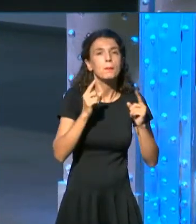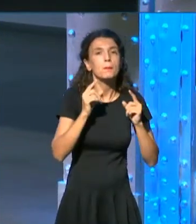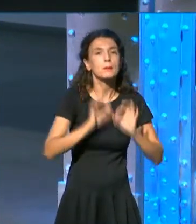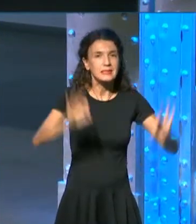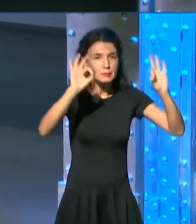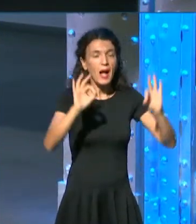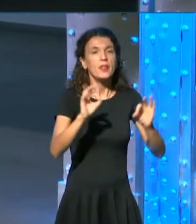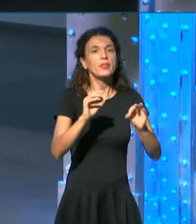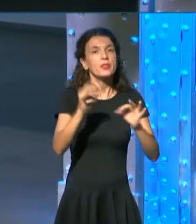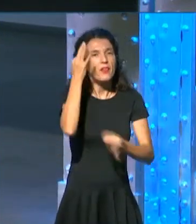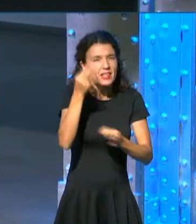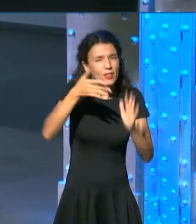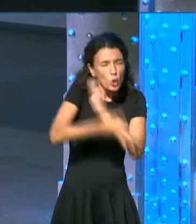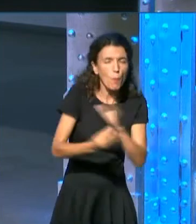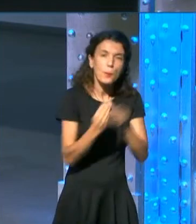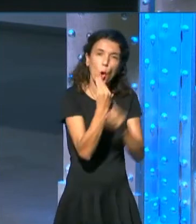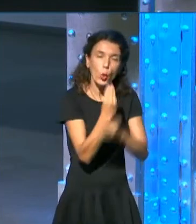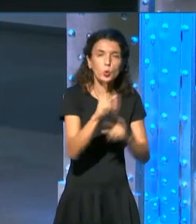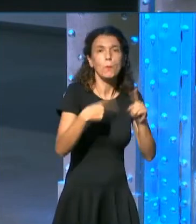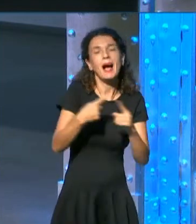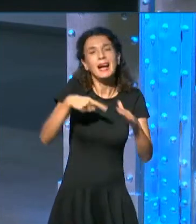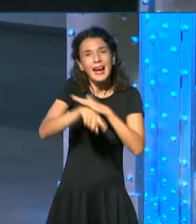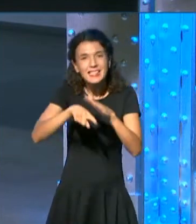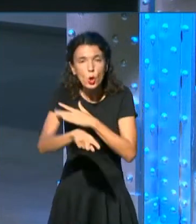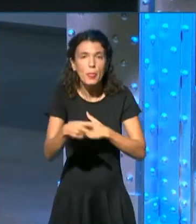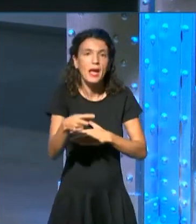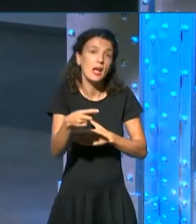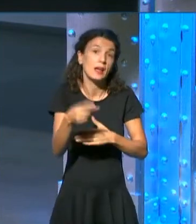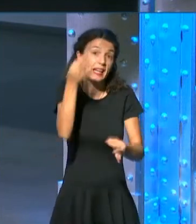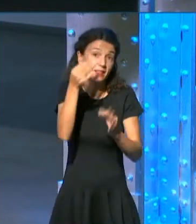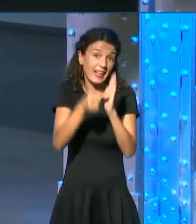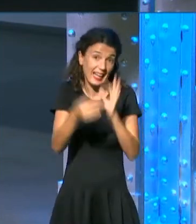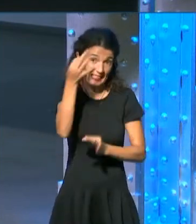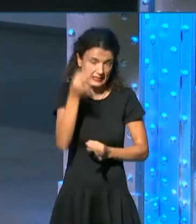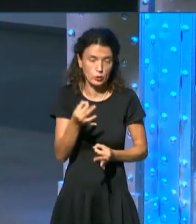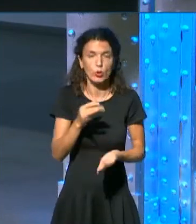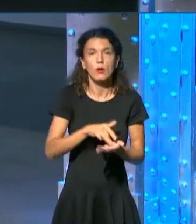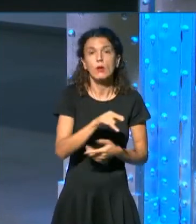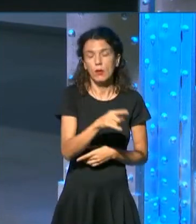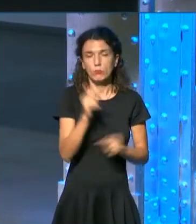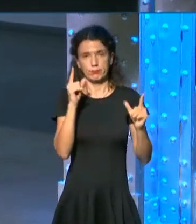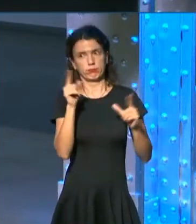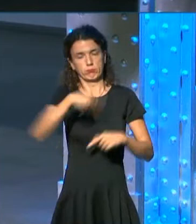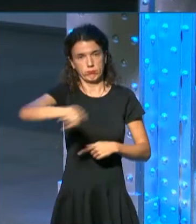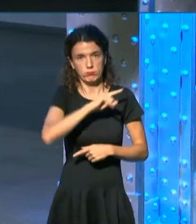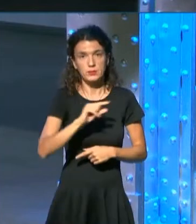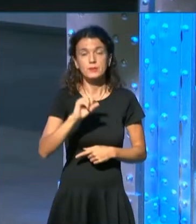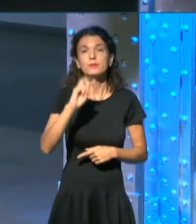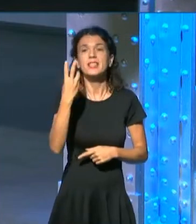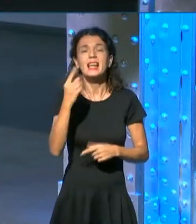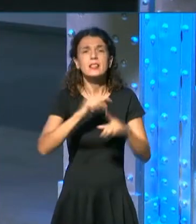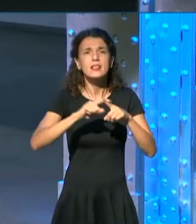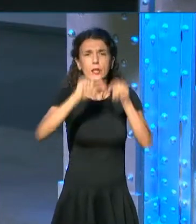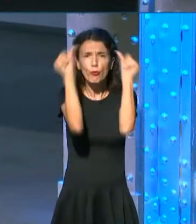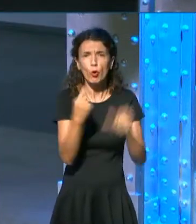definición del producto y con lo que se suele llamar la gestión de requisitos. Os daréis cuenta que lo hemos hecho en tres estilos muy